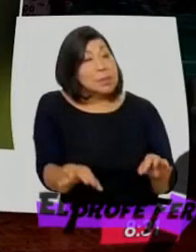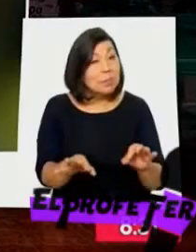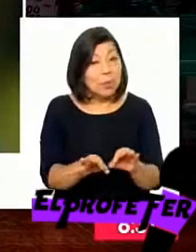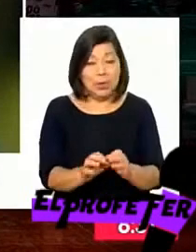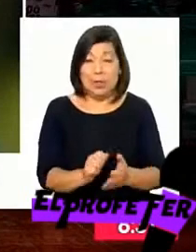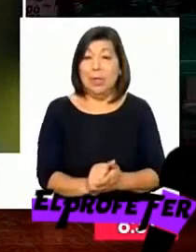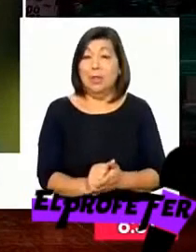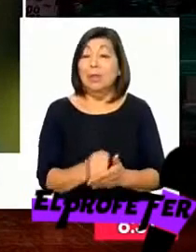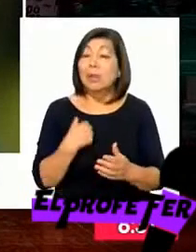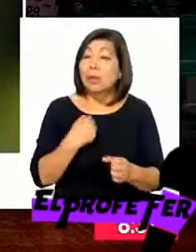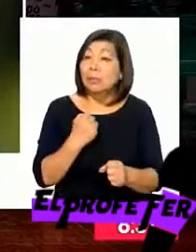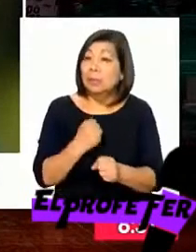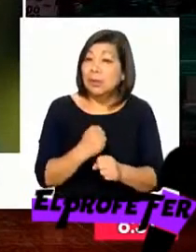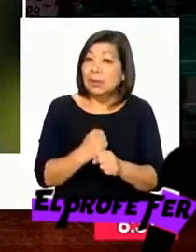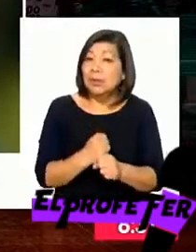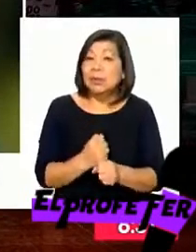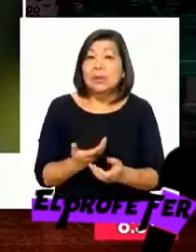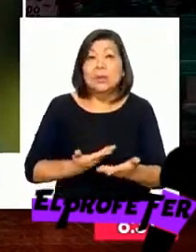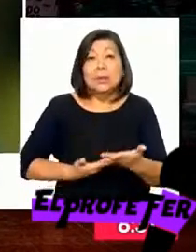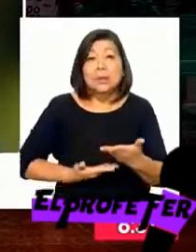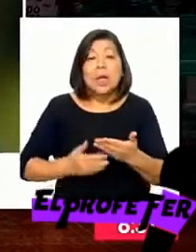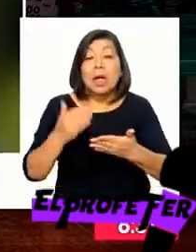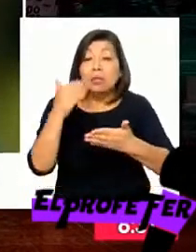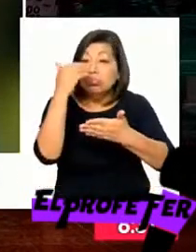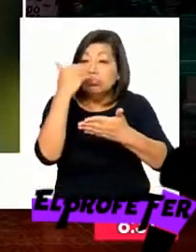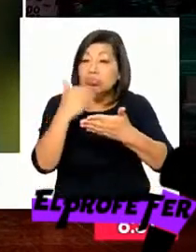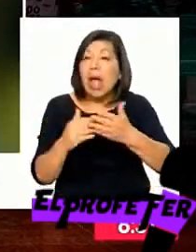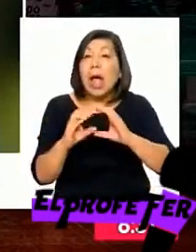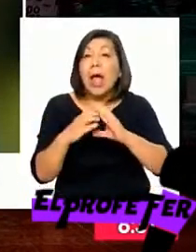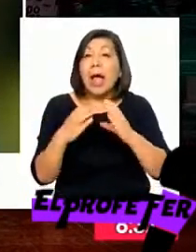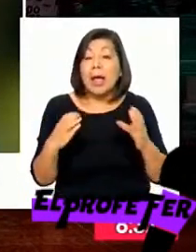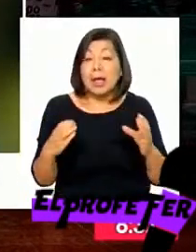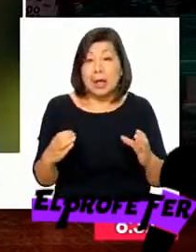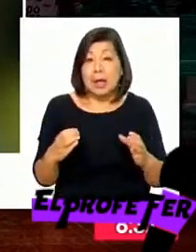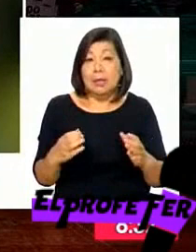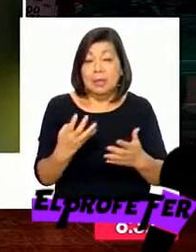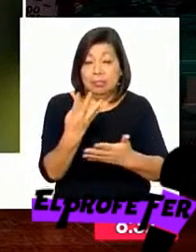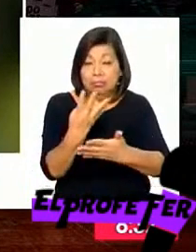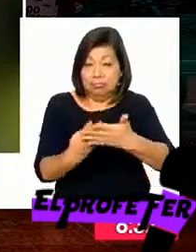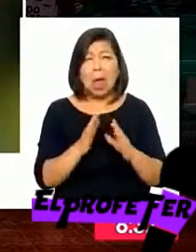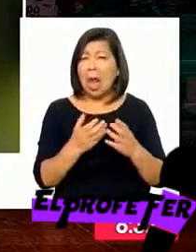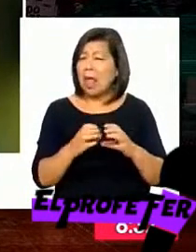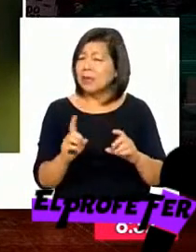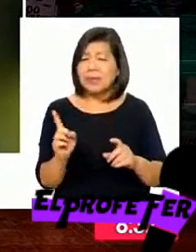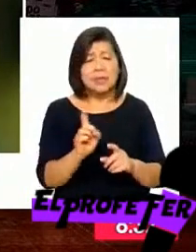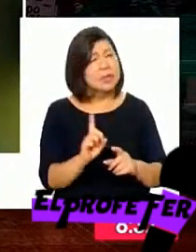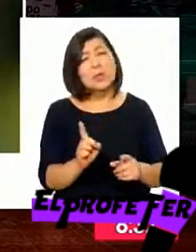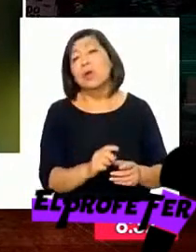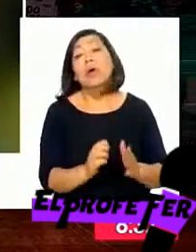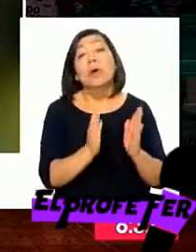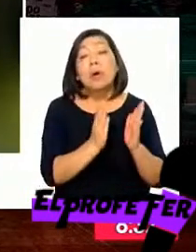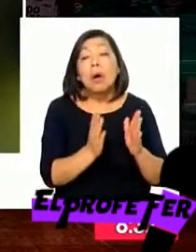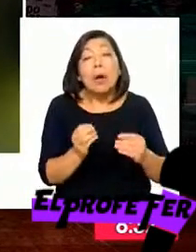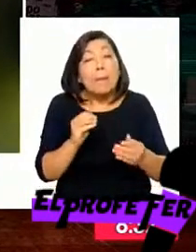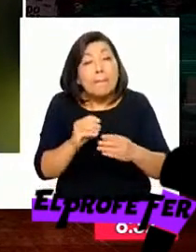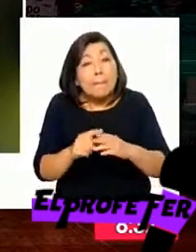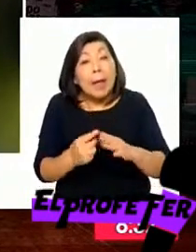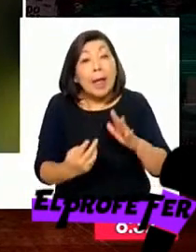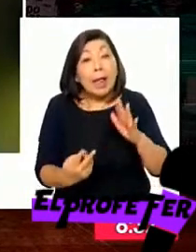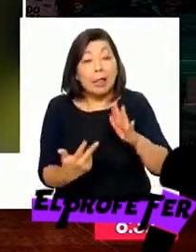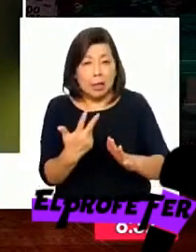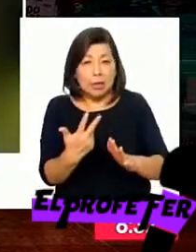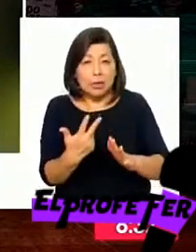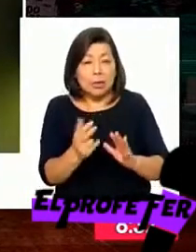También estamos trabajando en la recalendarización de la programación del año escolar, de manera que los que empezaron el